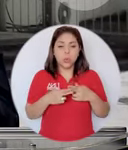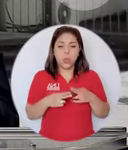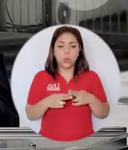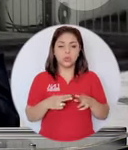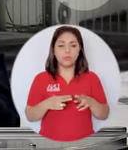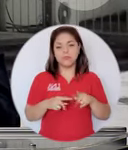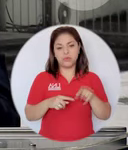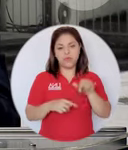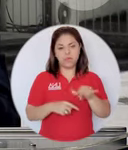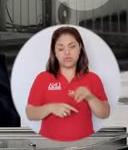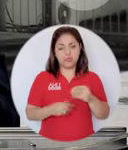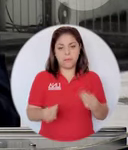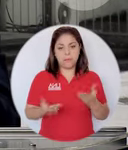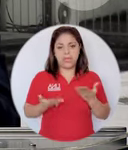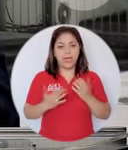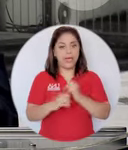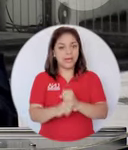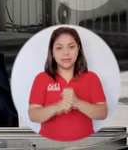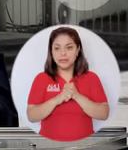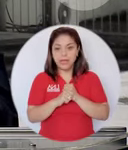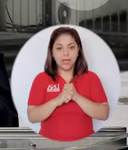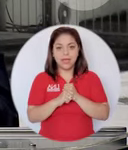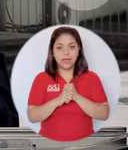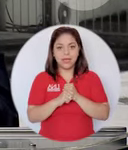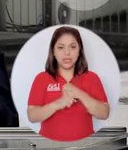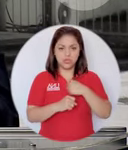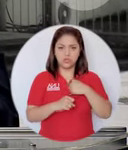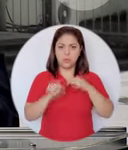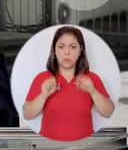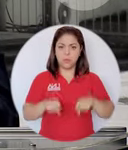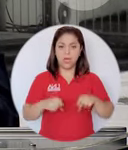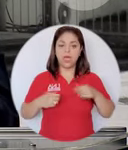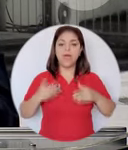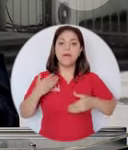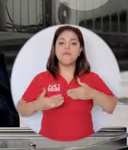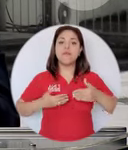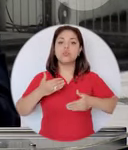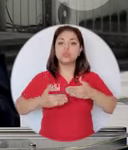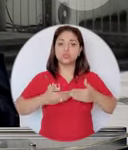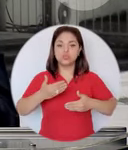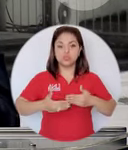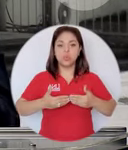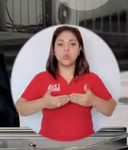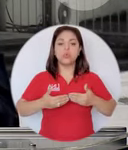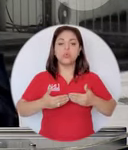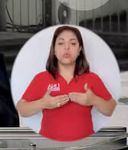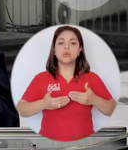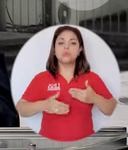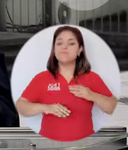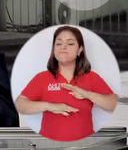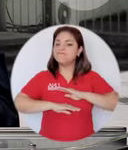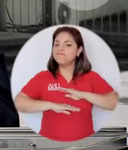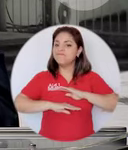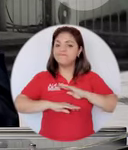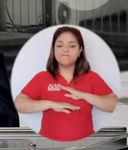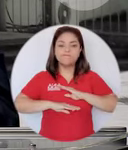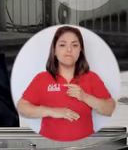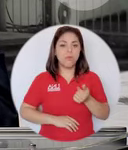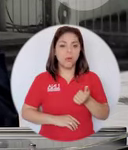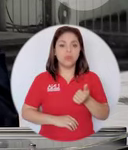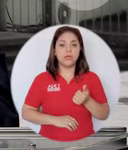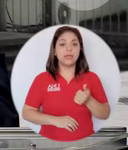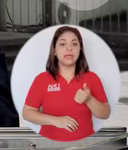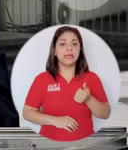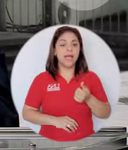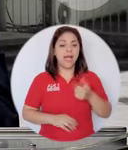una garantía de que yo vaya a tener o que no pueda tener una evolución lamentablemente poco satisfactoria afectando